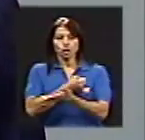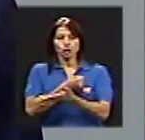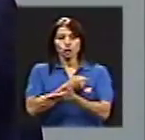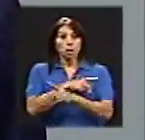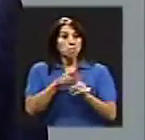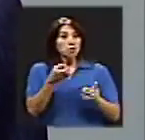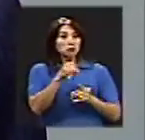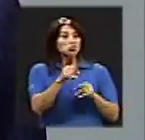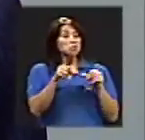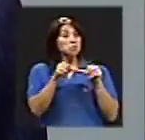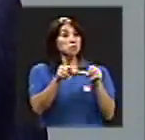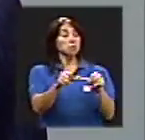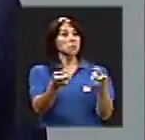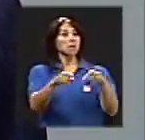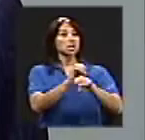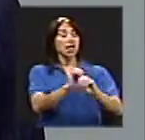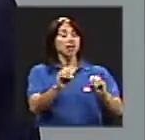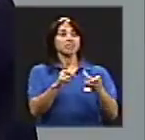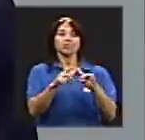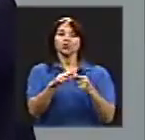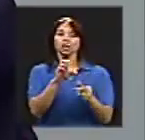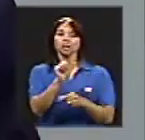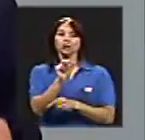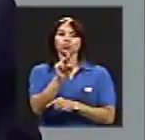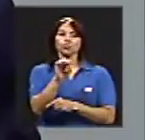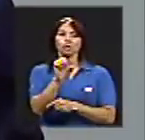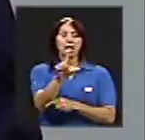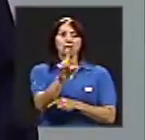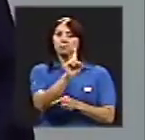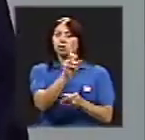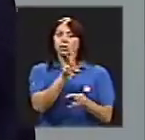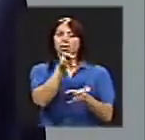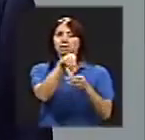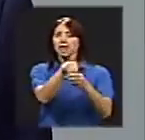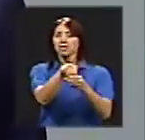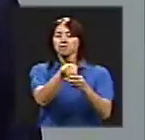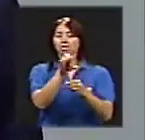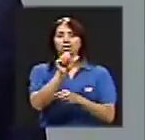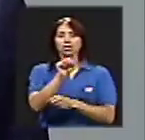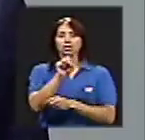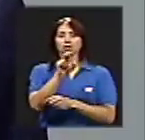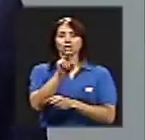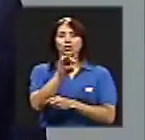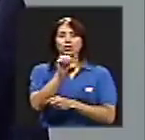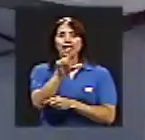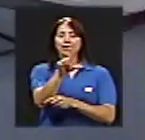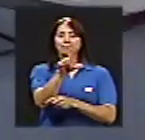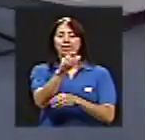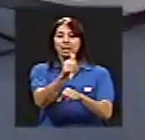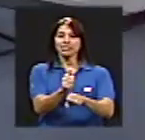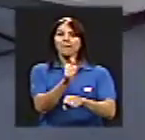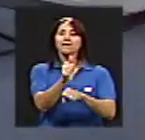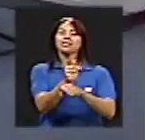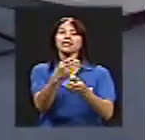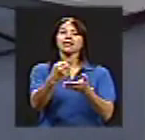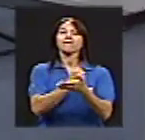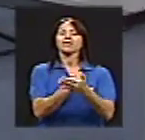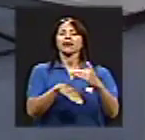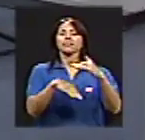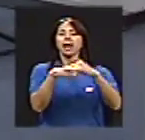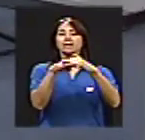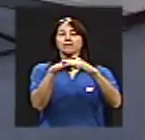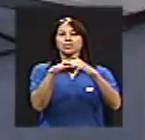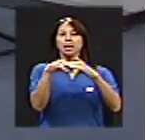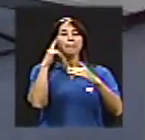se dé, SUTEL no interviene. SUTEL establece tarifas máximas, especialmente para teléfono. En términos propiamente